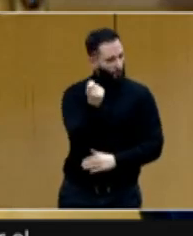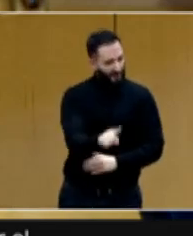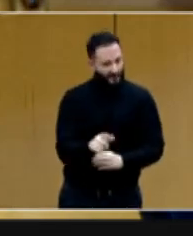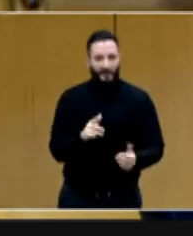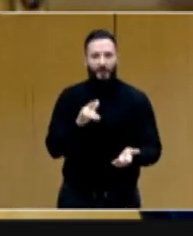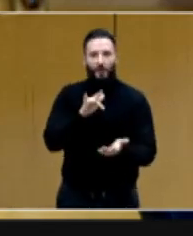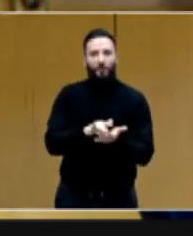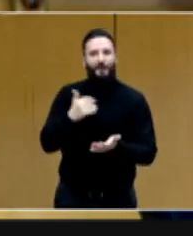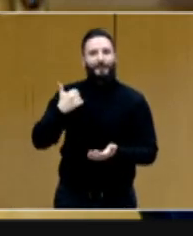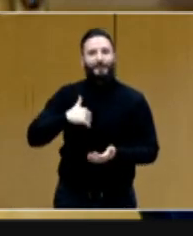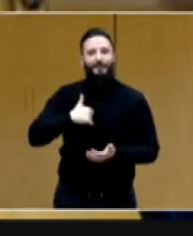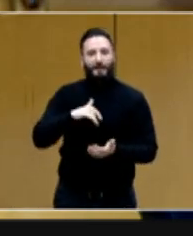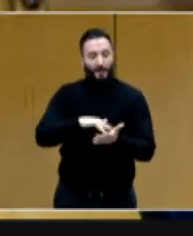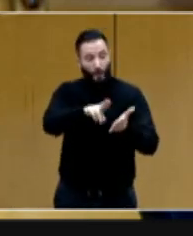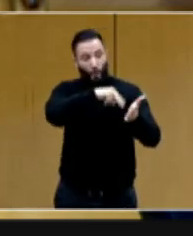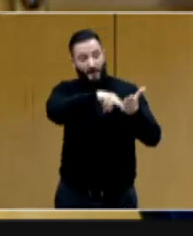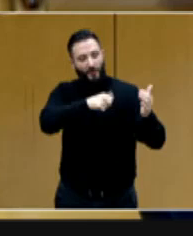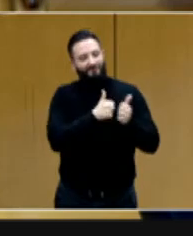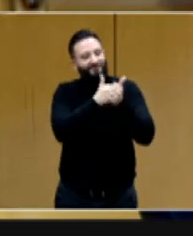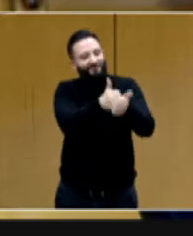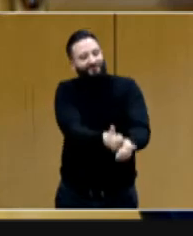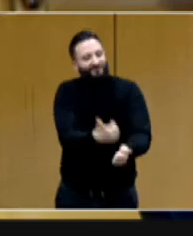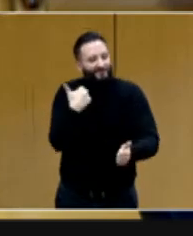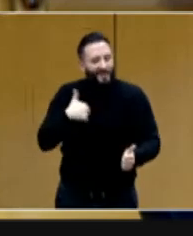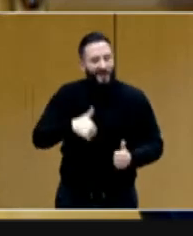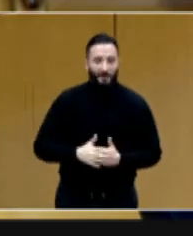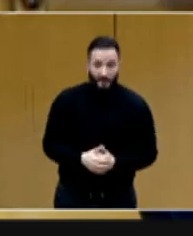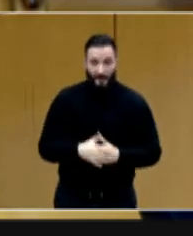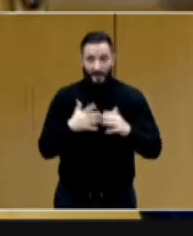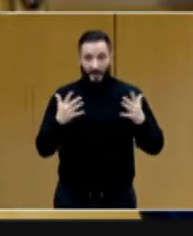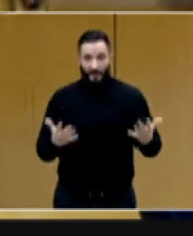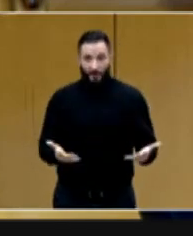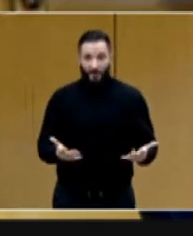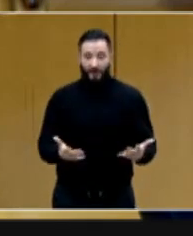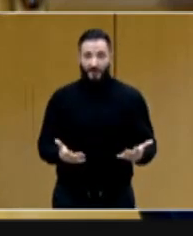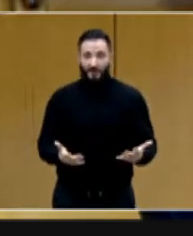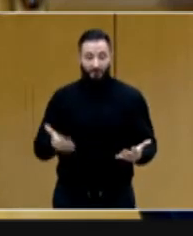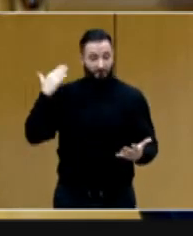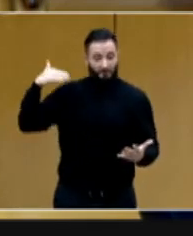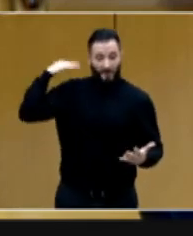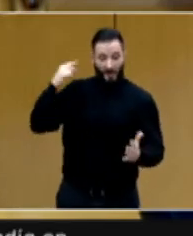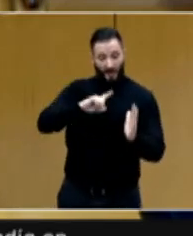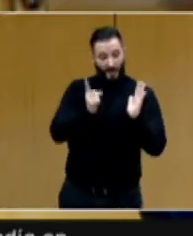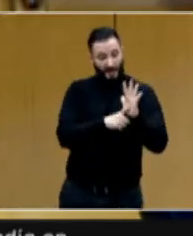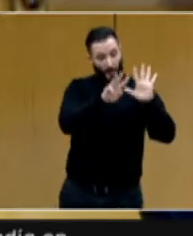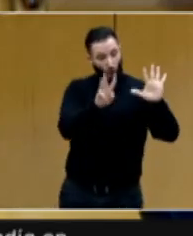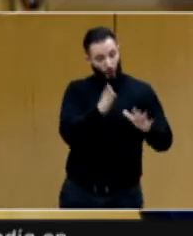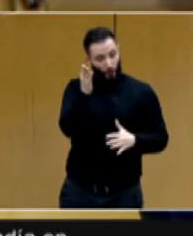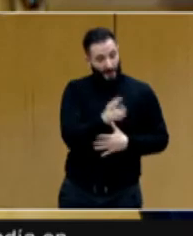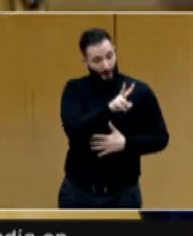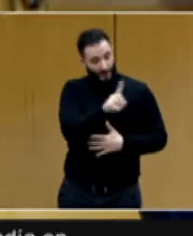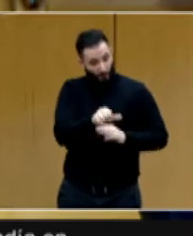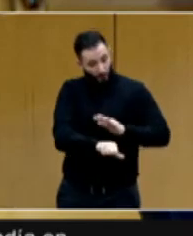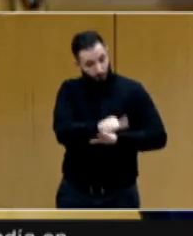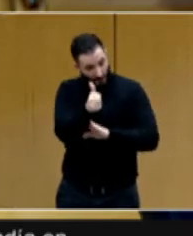postulados de la convención por lo tanto en el momento en que se aprobó la ley 8/21 surgió la